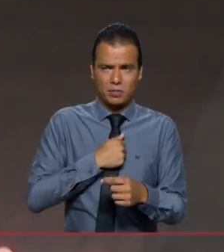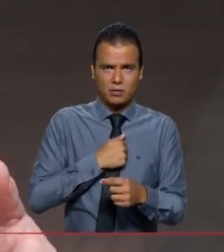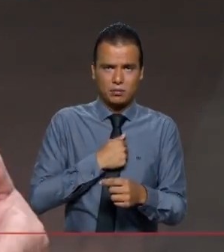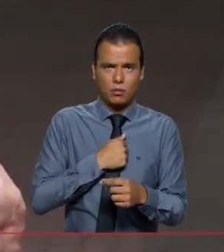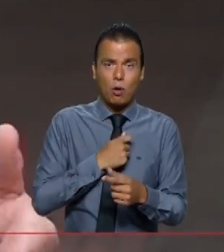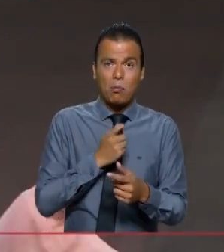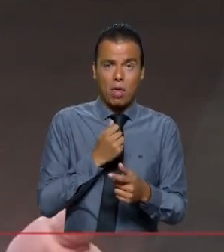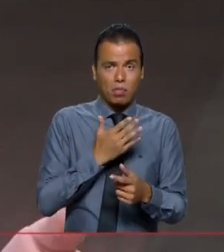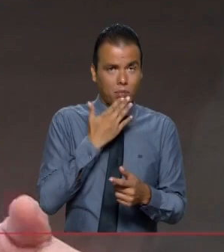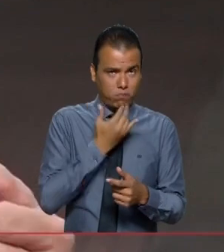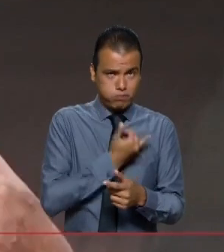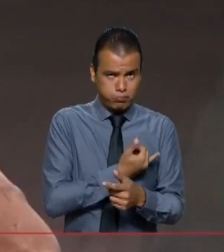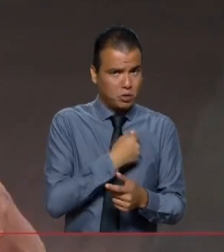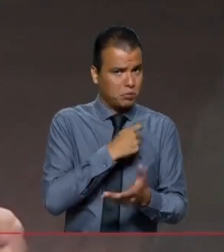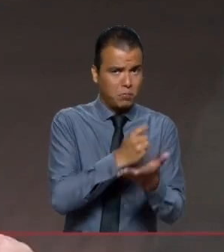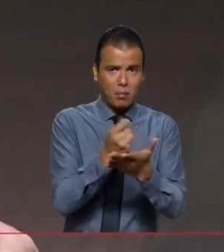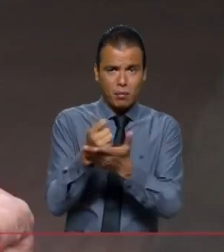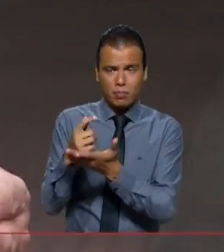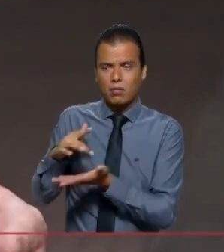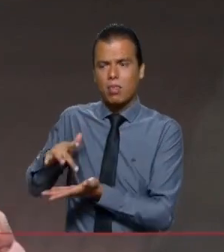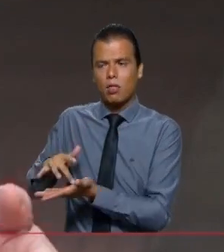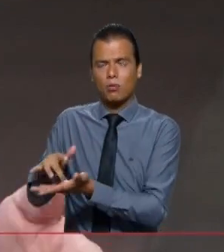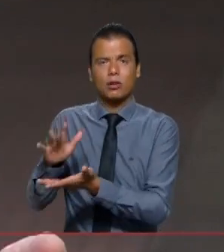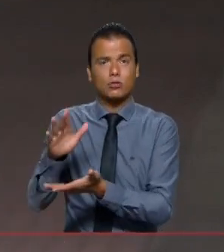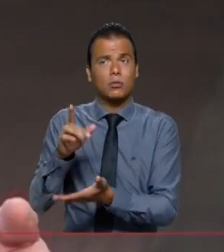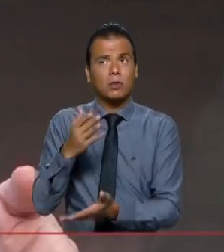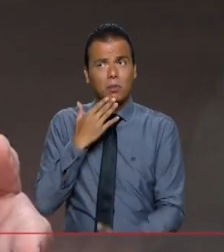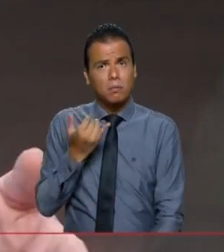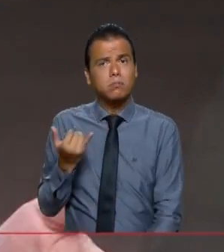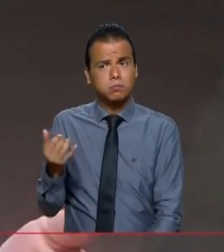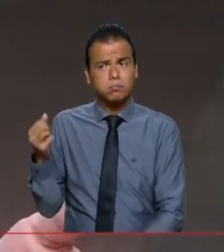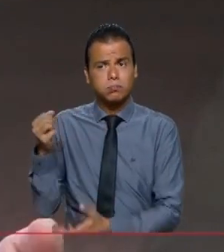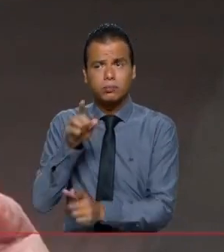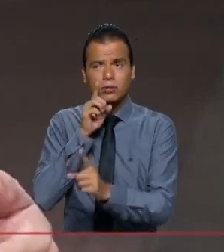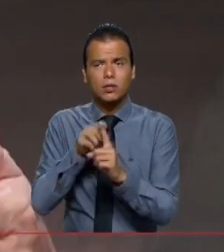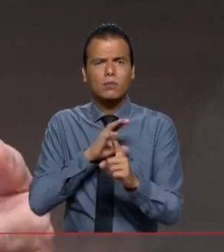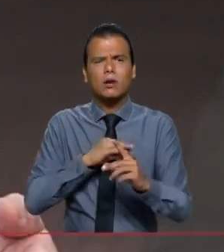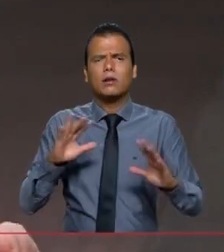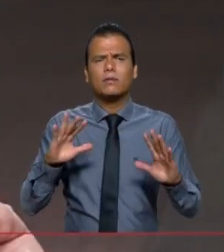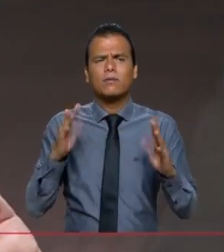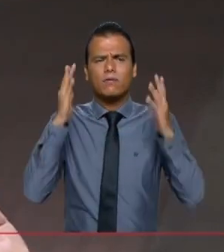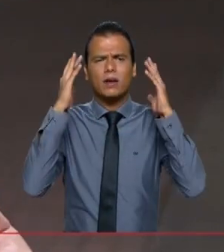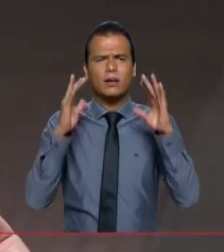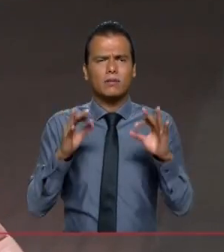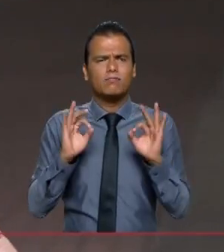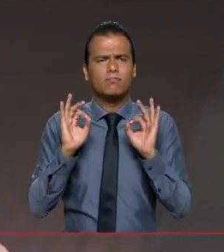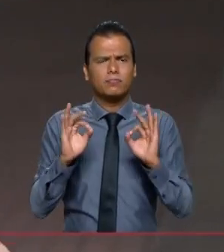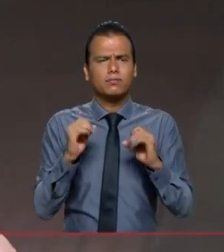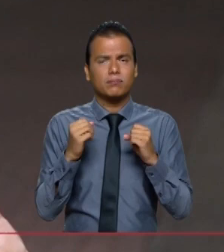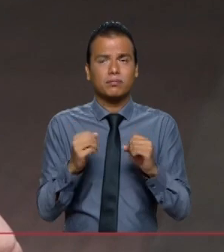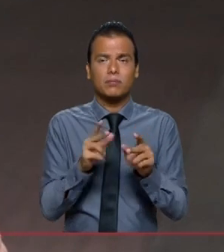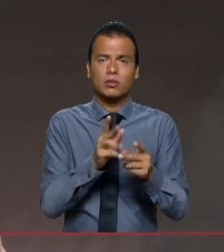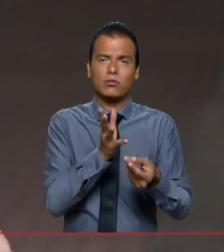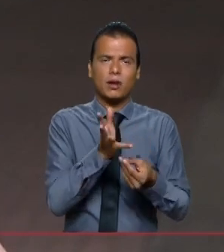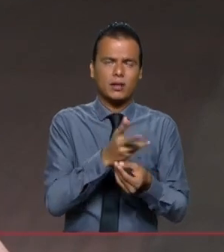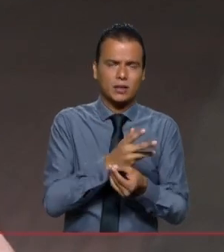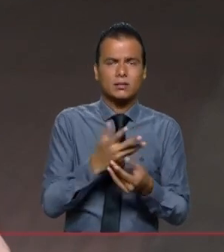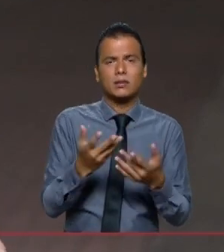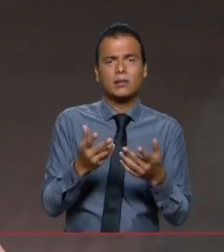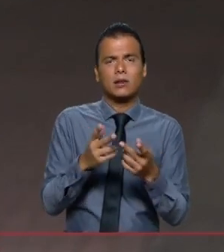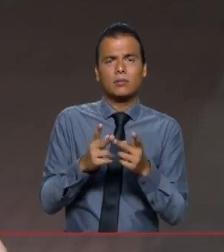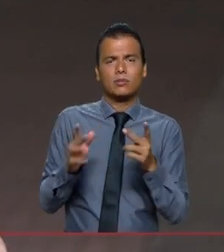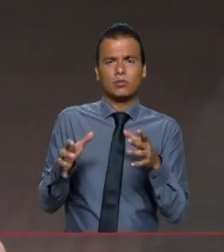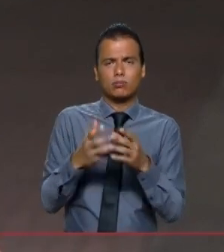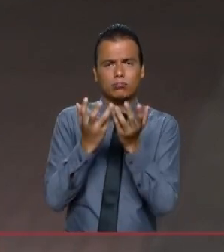totalmente asegurada. Cali va a ser la feria, están dadas las condiciones para hacer una gran feria, hay un compromiso de los artistas, un compromiso de